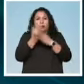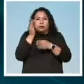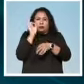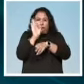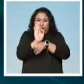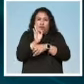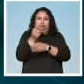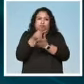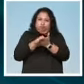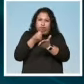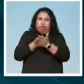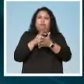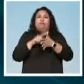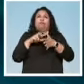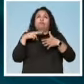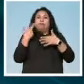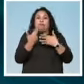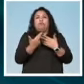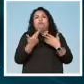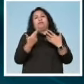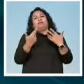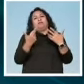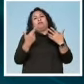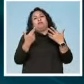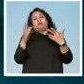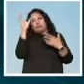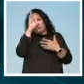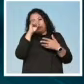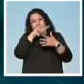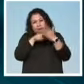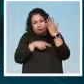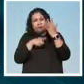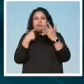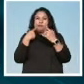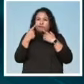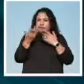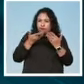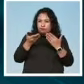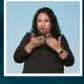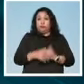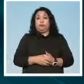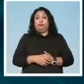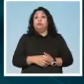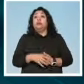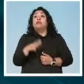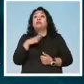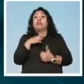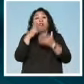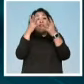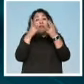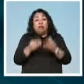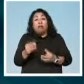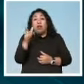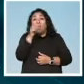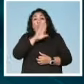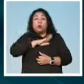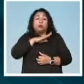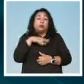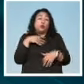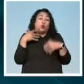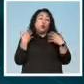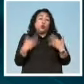activismo, con la relación con la ciencia. Todo eso ha estado en el centro de la discusión. Tenemos una riqueza en la lengua española